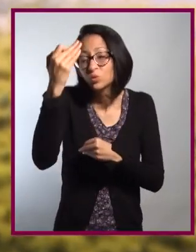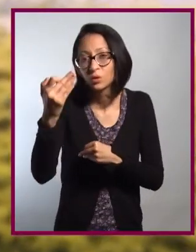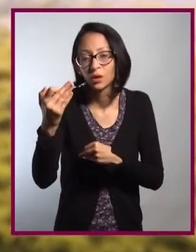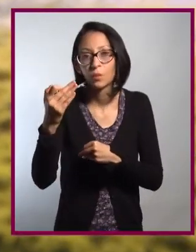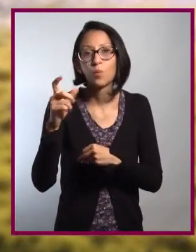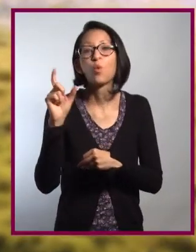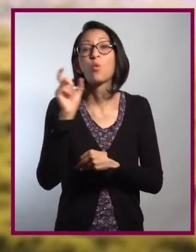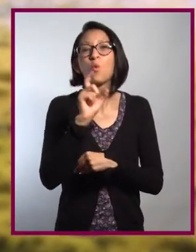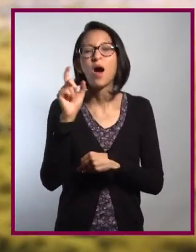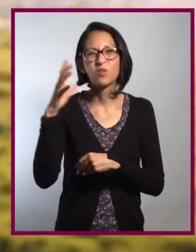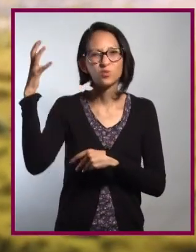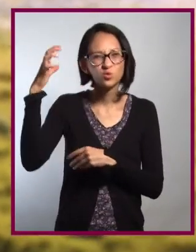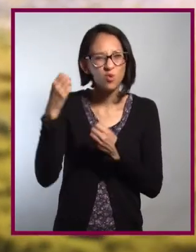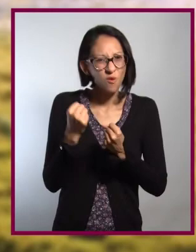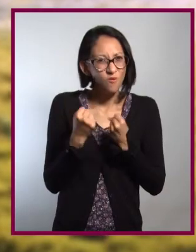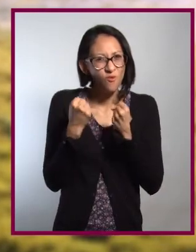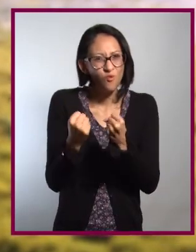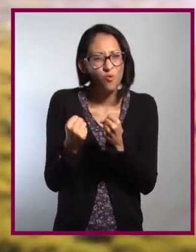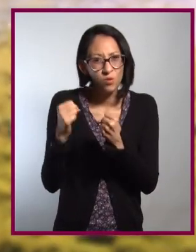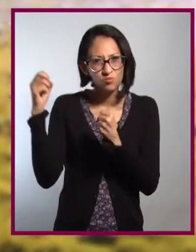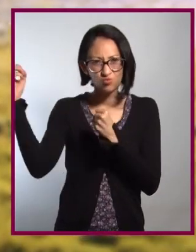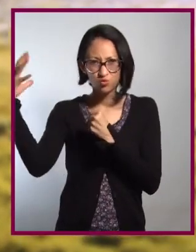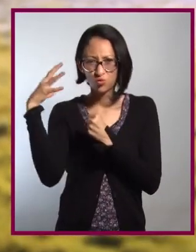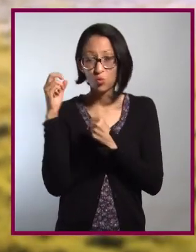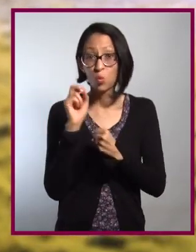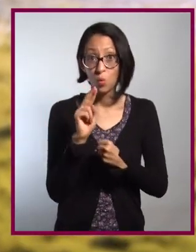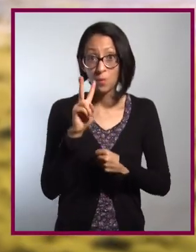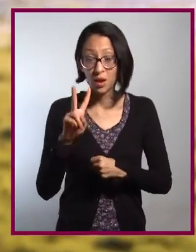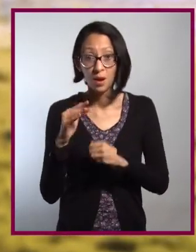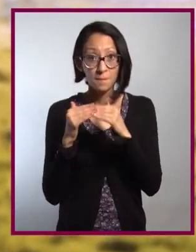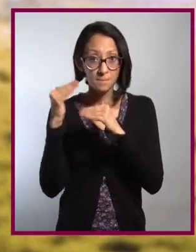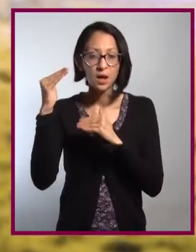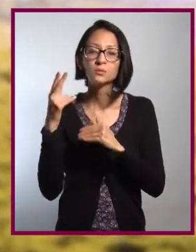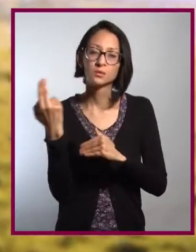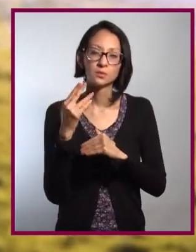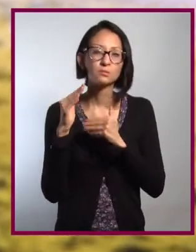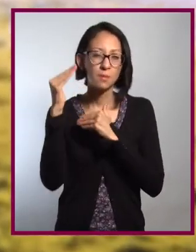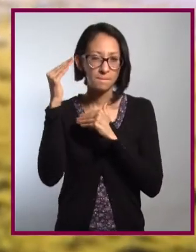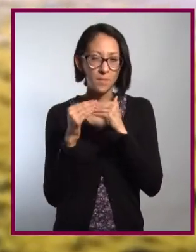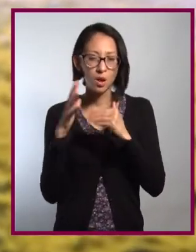la intensidad de las radiaciones UV es más alta.